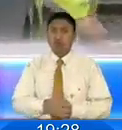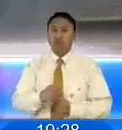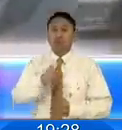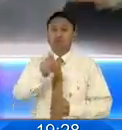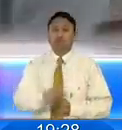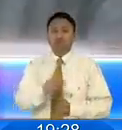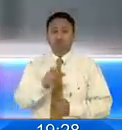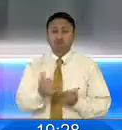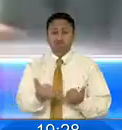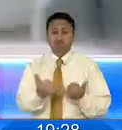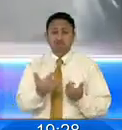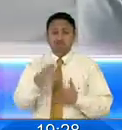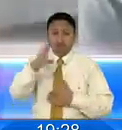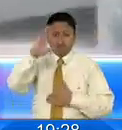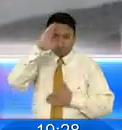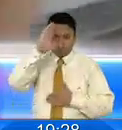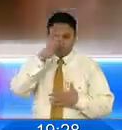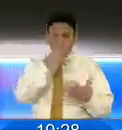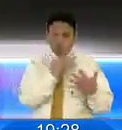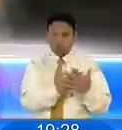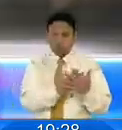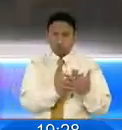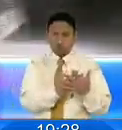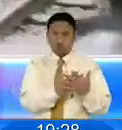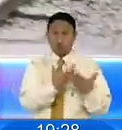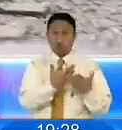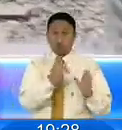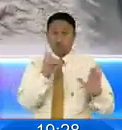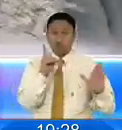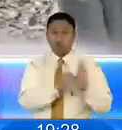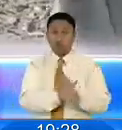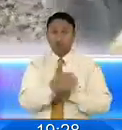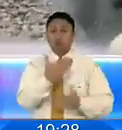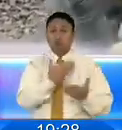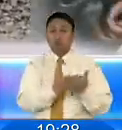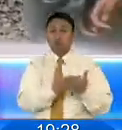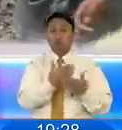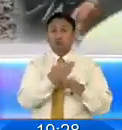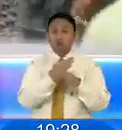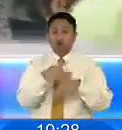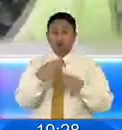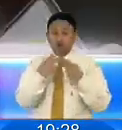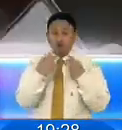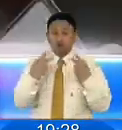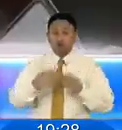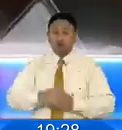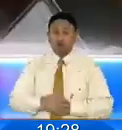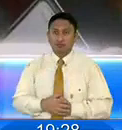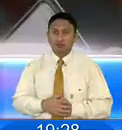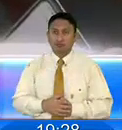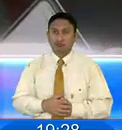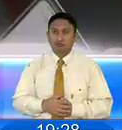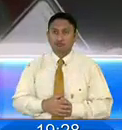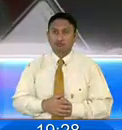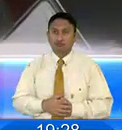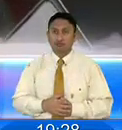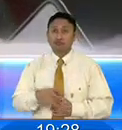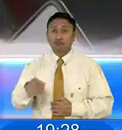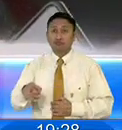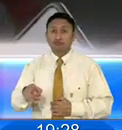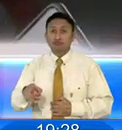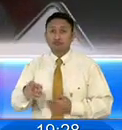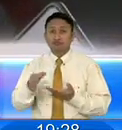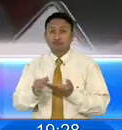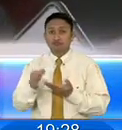sospechosos están bajo custodia policial tras la denuncia presentada por el funcionario público. Son oriundos del